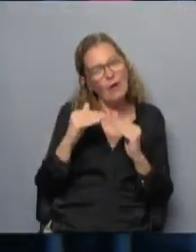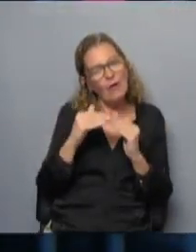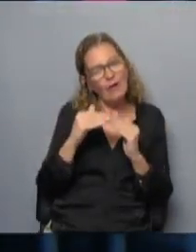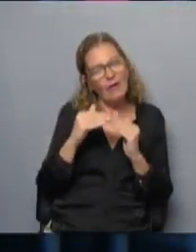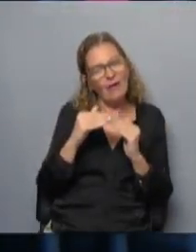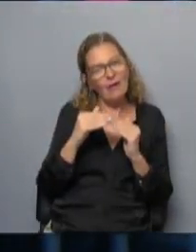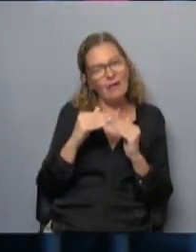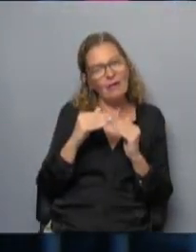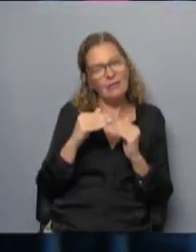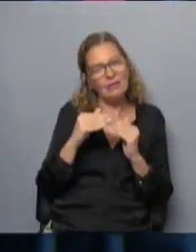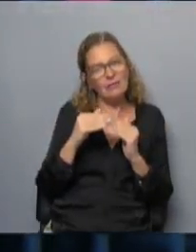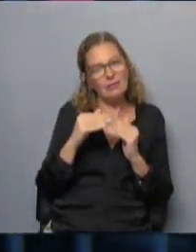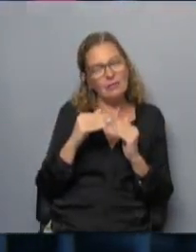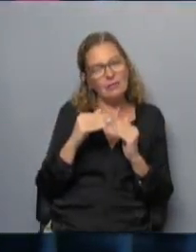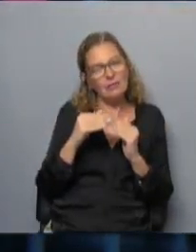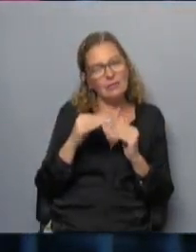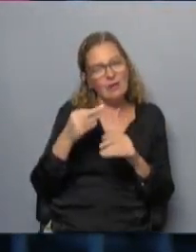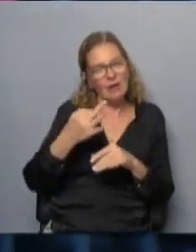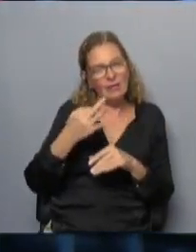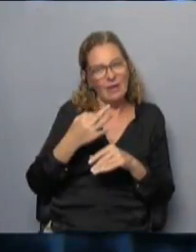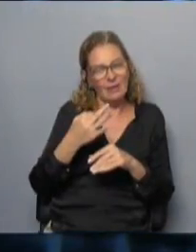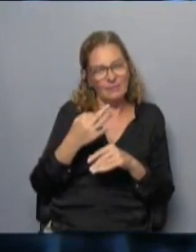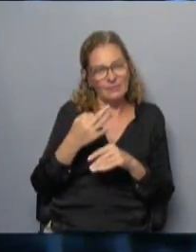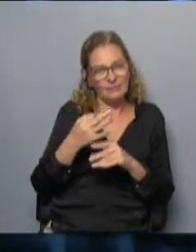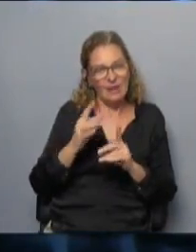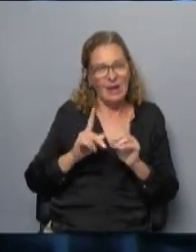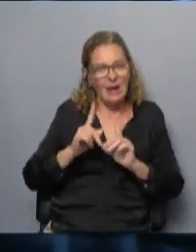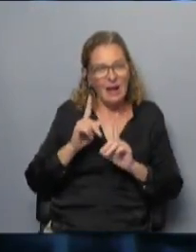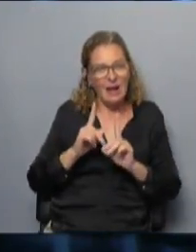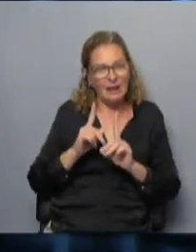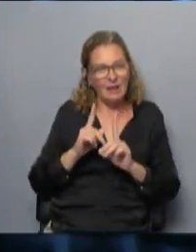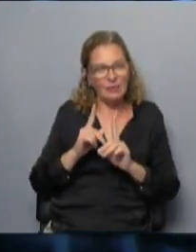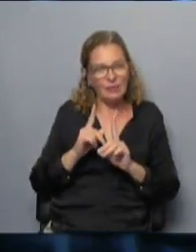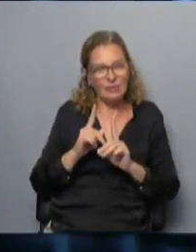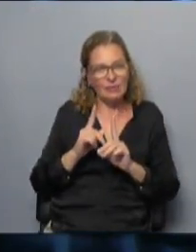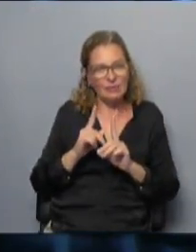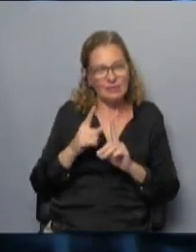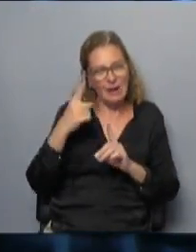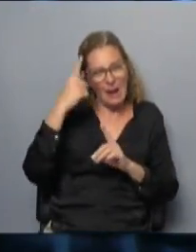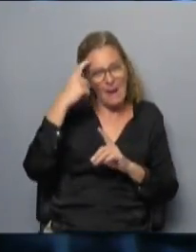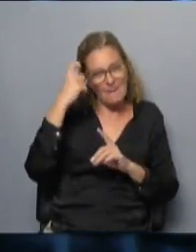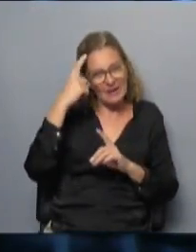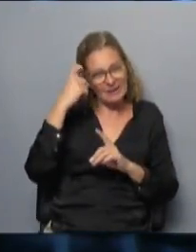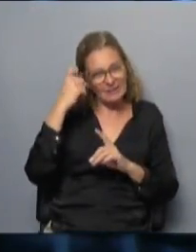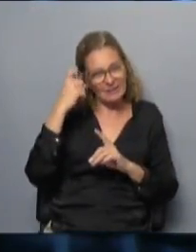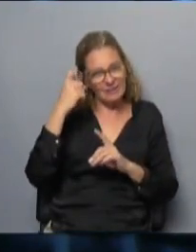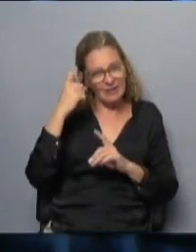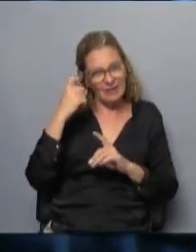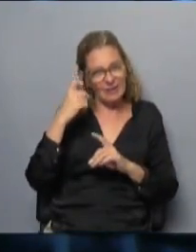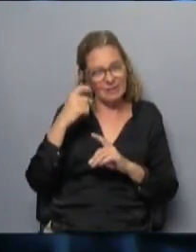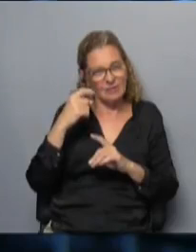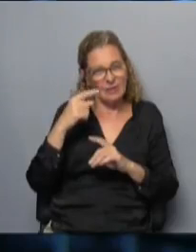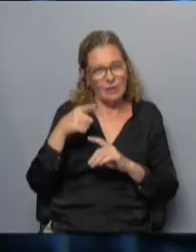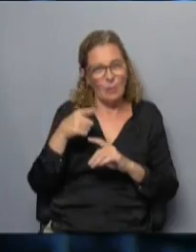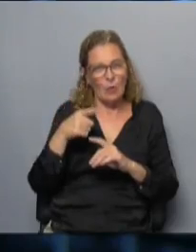si cuando me potencia del mundo pero en realidad hay algo de él las experiencias fuertes pedagógicas que se van muriendo